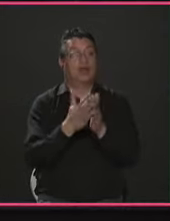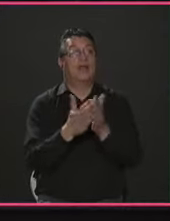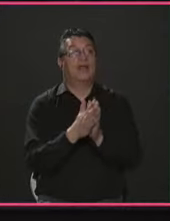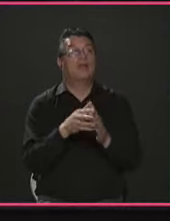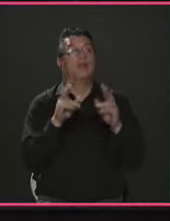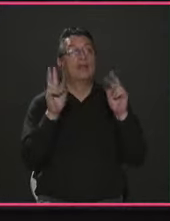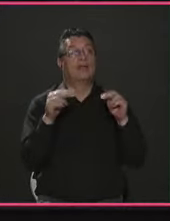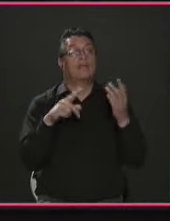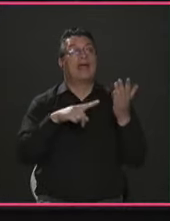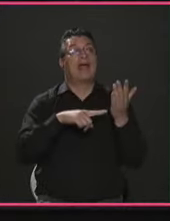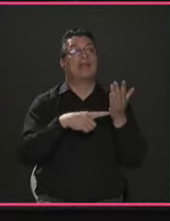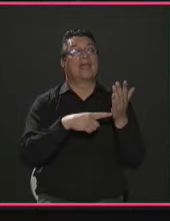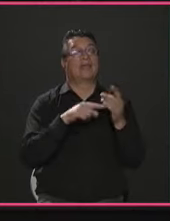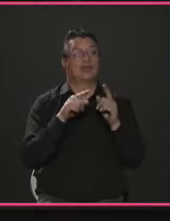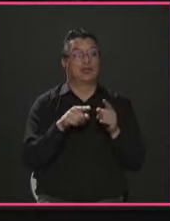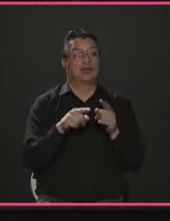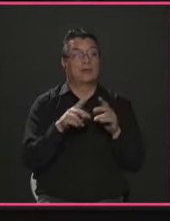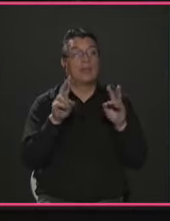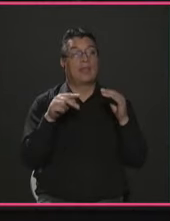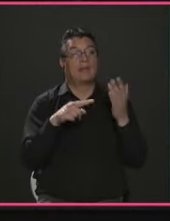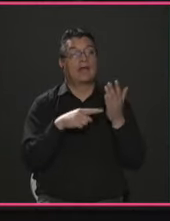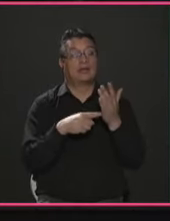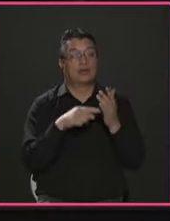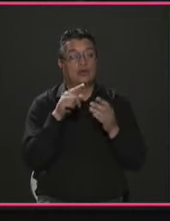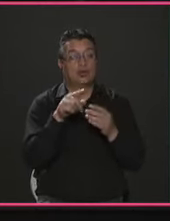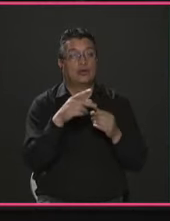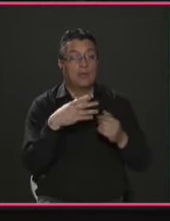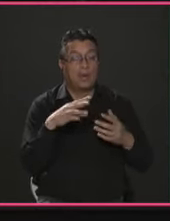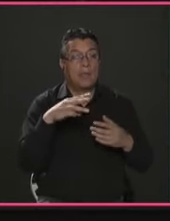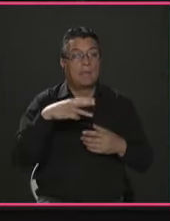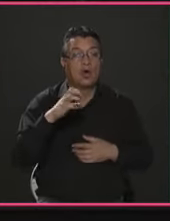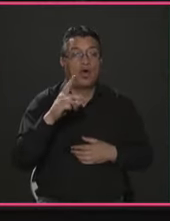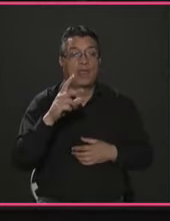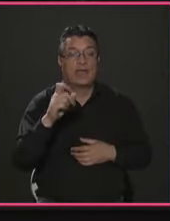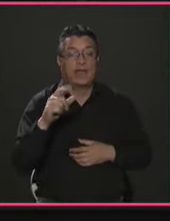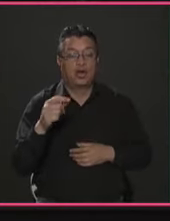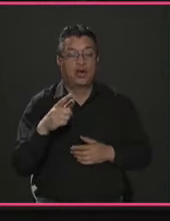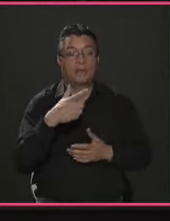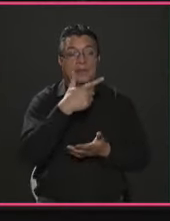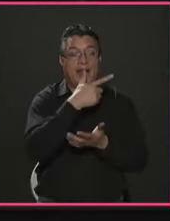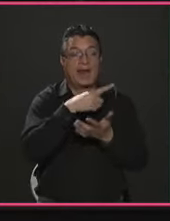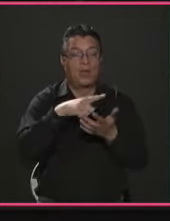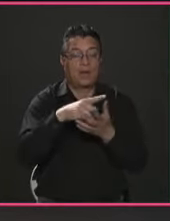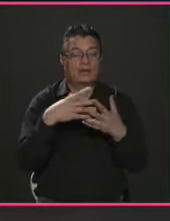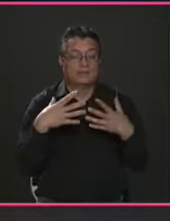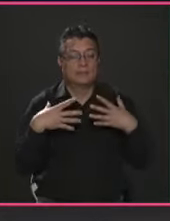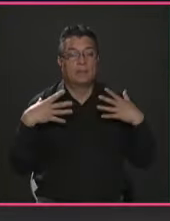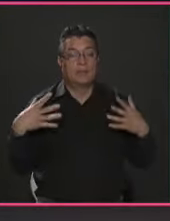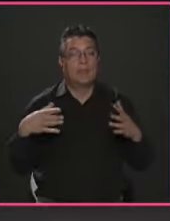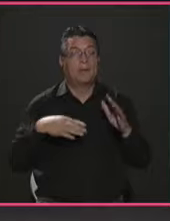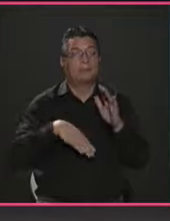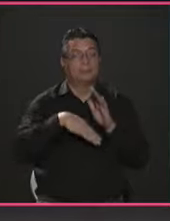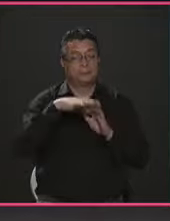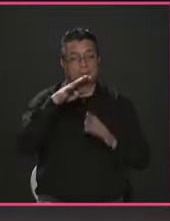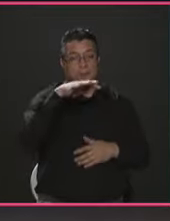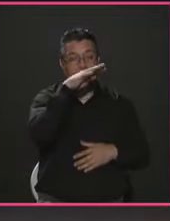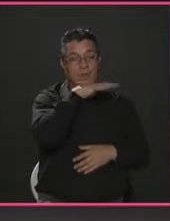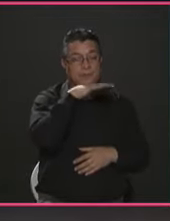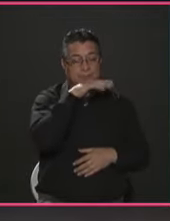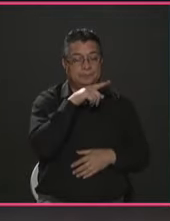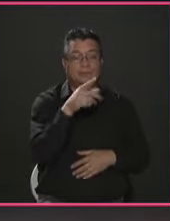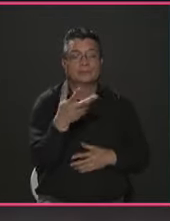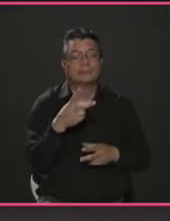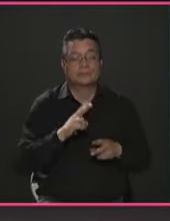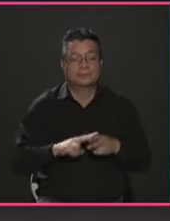habla de los aspectos técnicos de esto que habla de los aspectos de los modelos o los grandes modelos de lenguaje para que ustedes vean eh usualmente qué es lo que pueden